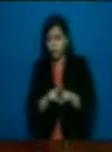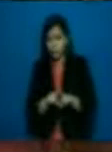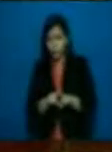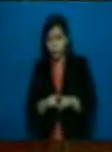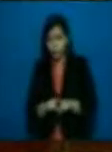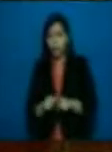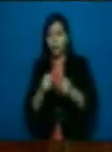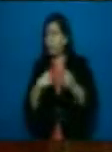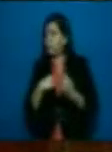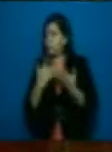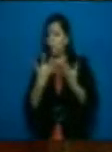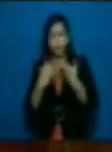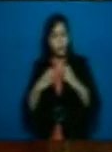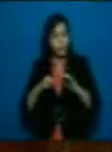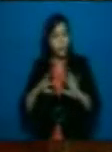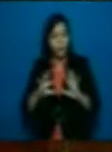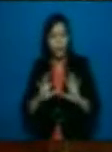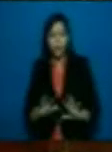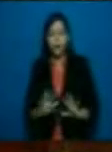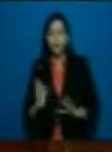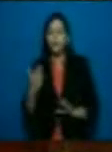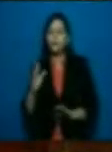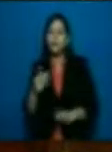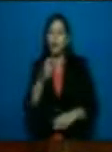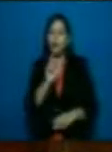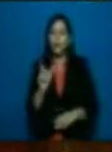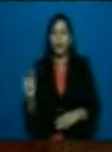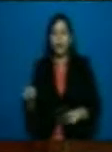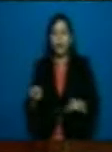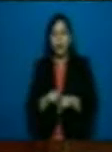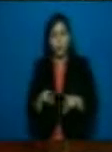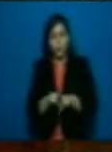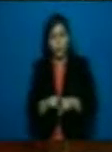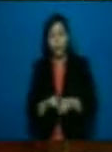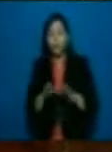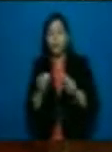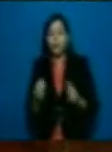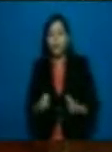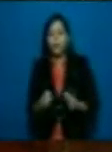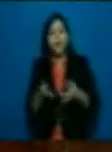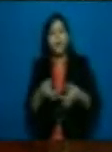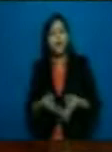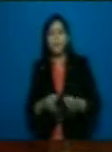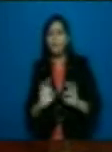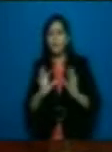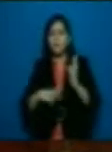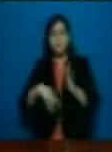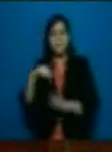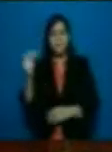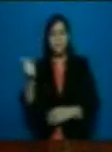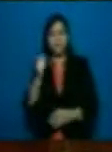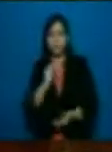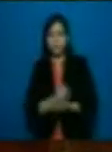quiero utilizar la palabra hermanos como una simple fórmula más